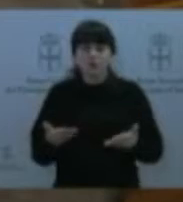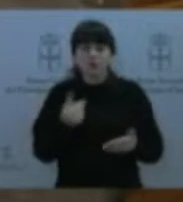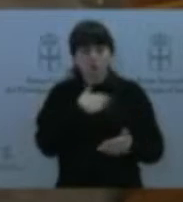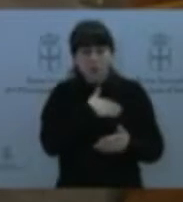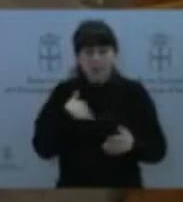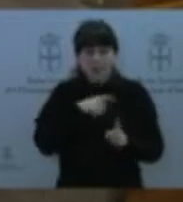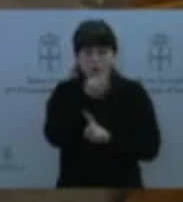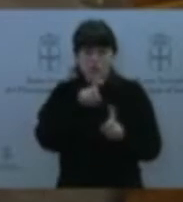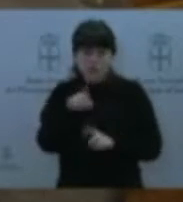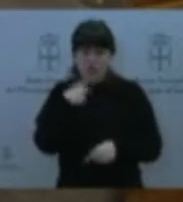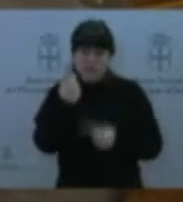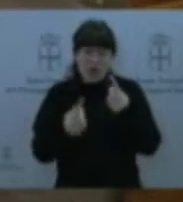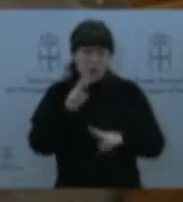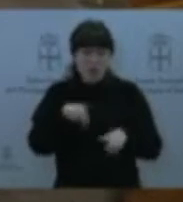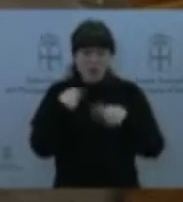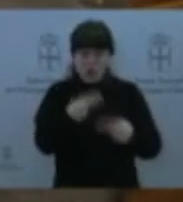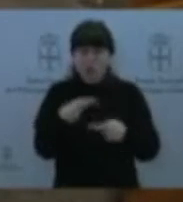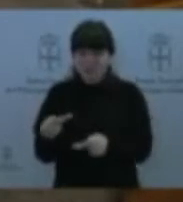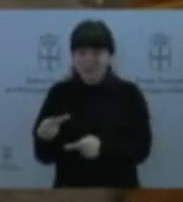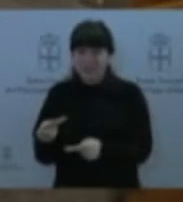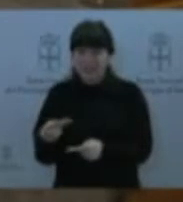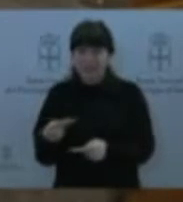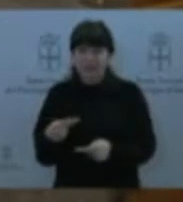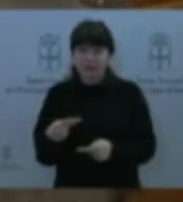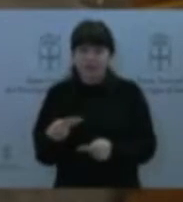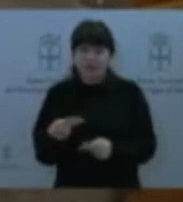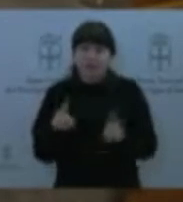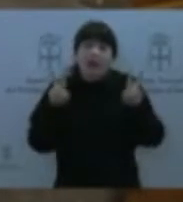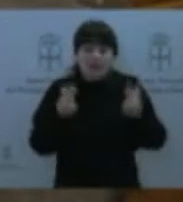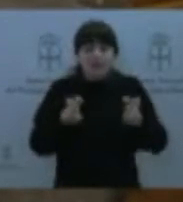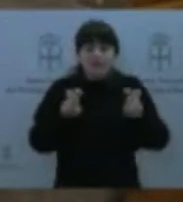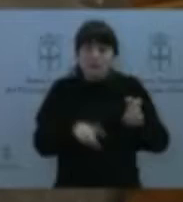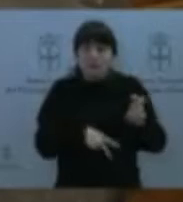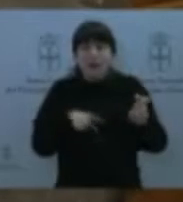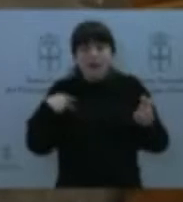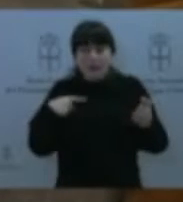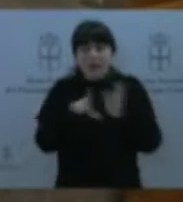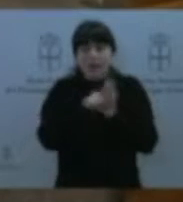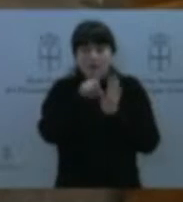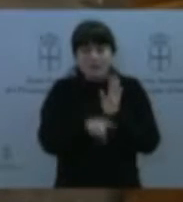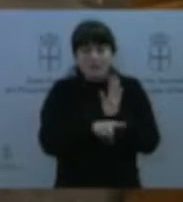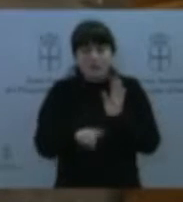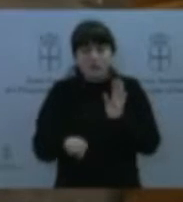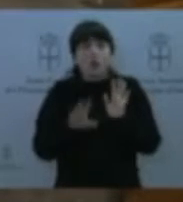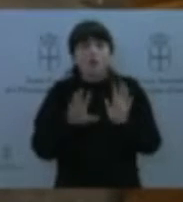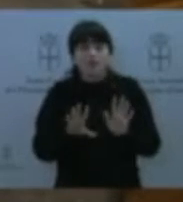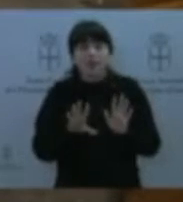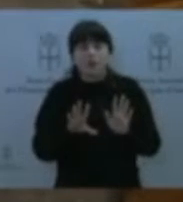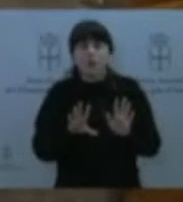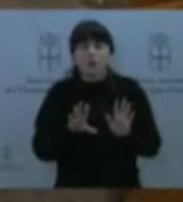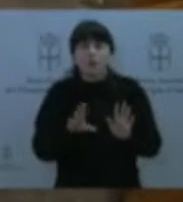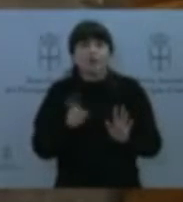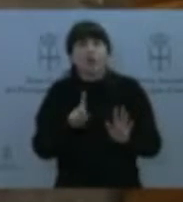de esta cuestión general de la legalidad, que insisto, y no es por quitarme responsabilidad que tenga, función pública, la Dirección